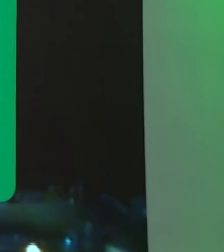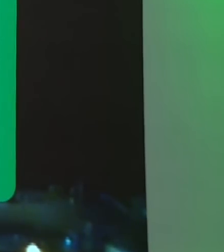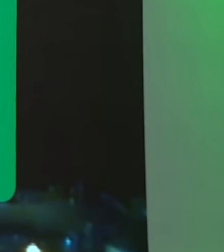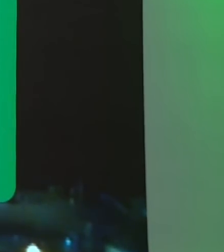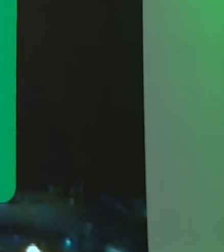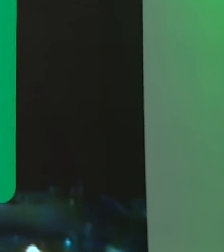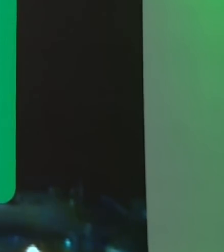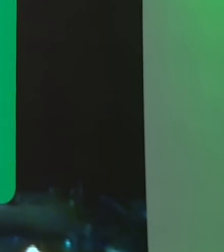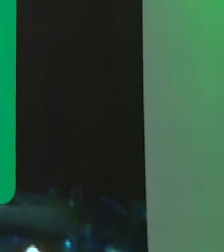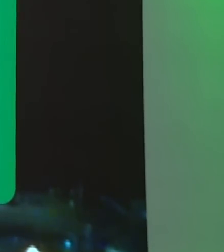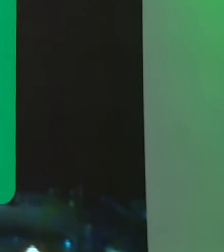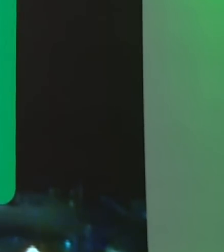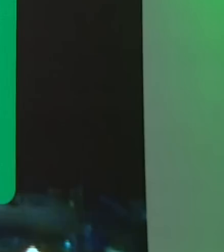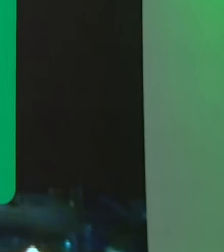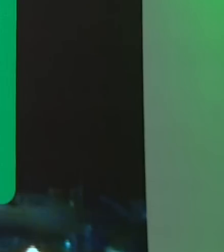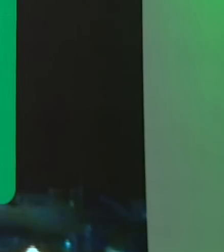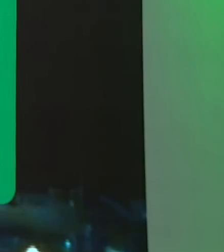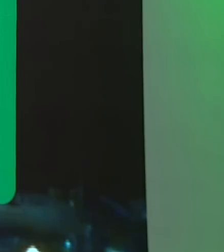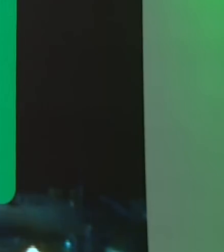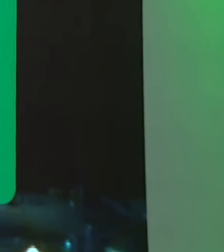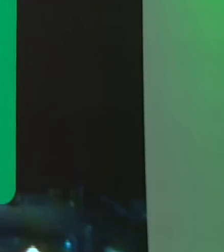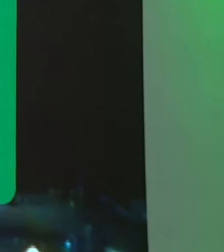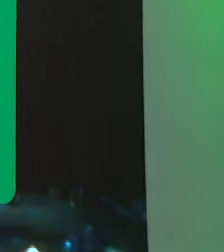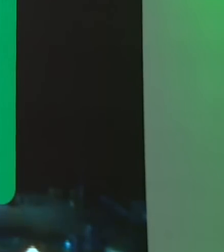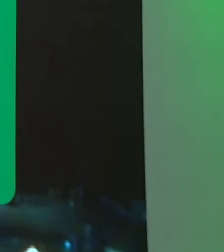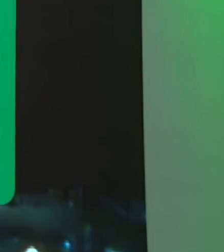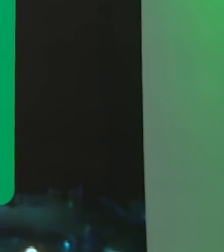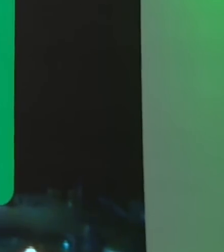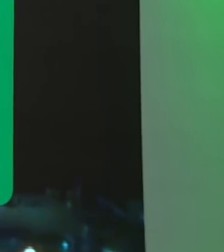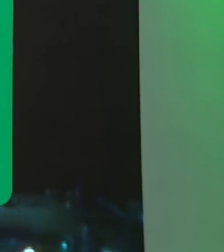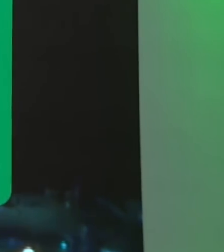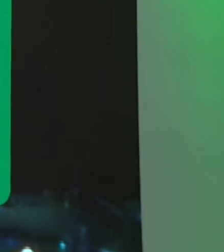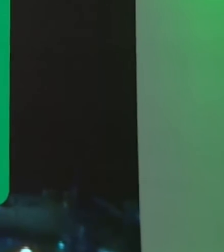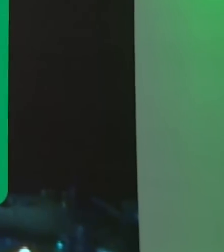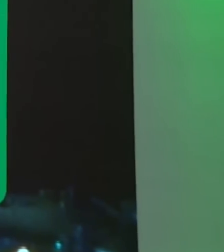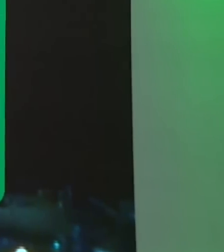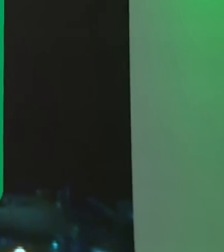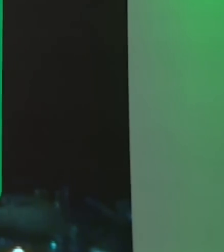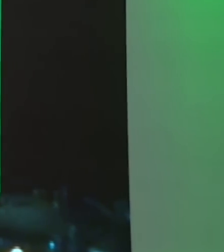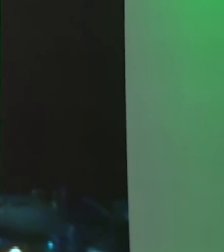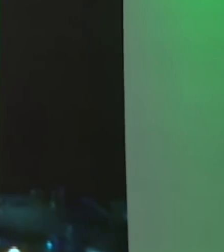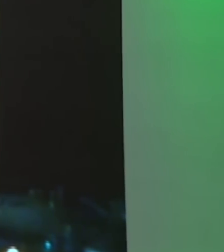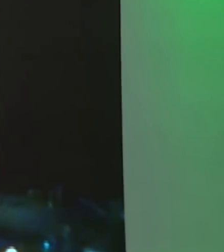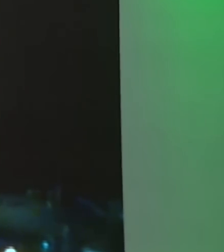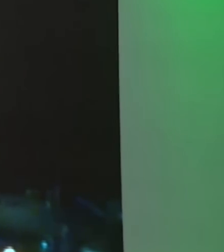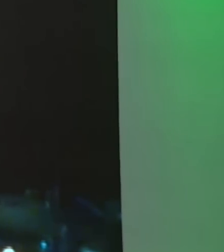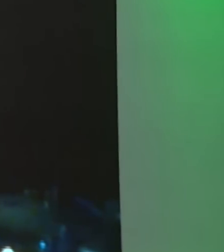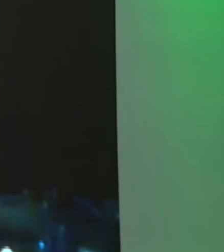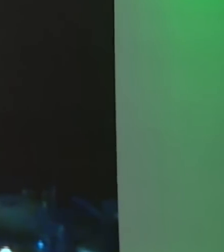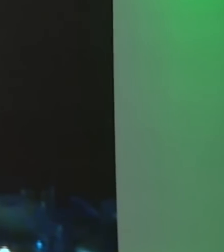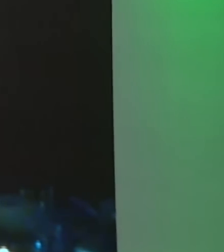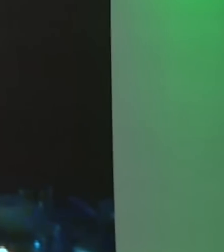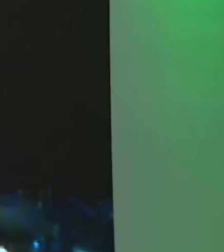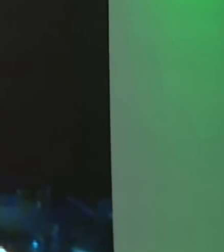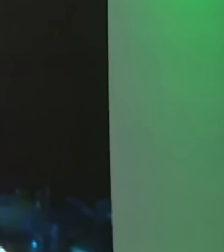mañana 20 de máxima pasamos al domingo lo que decía Mariana la posibilidad de que llueva no está prevista para el domingo